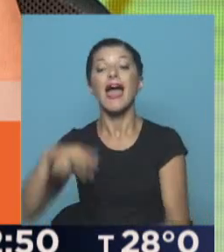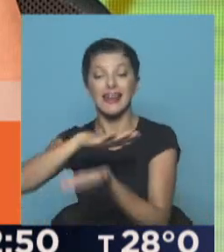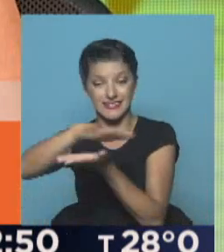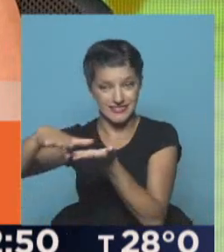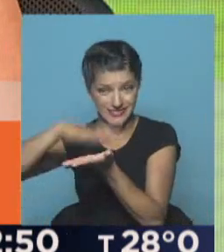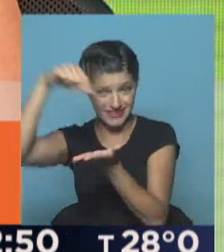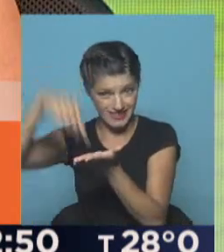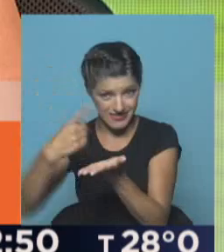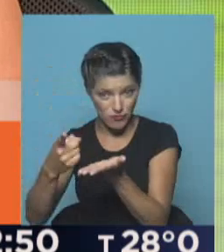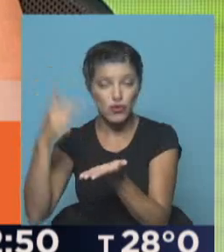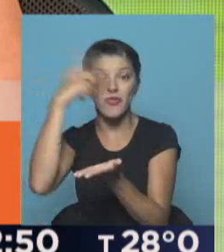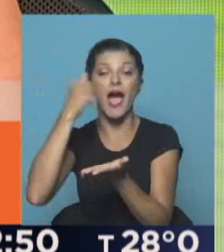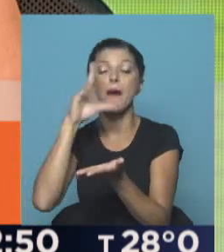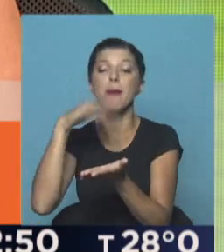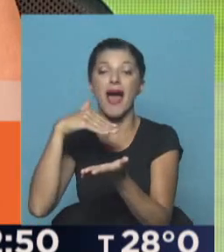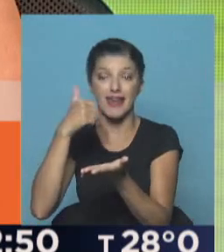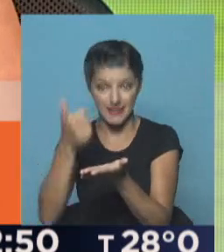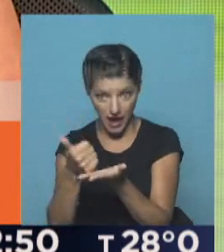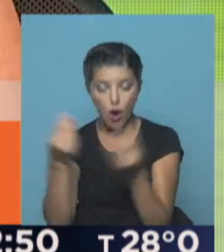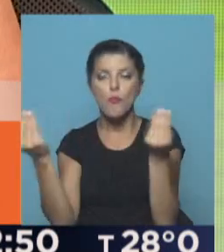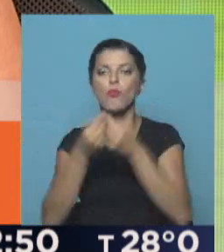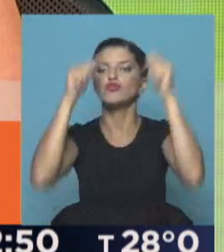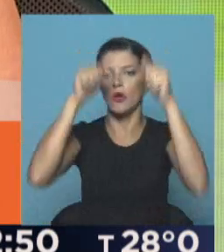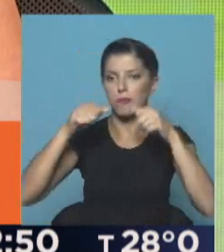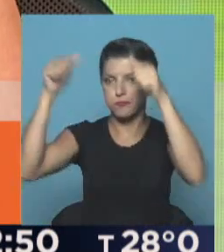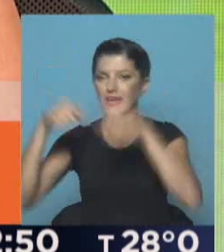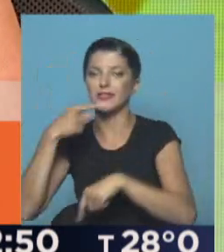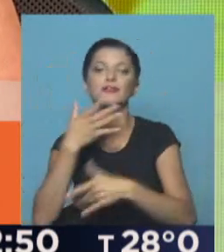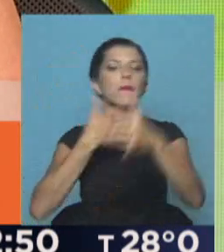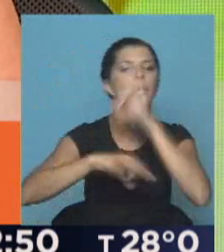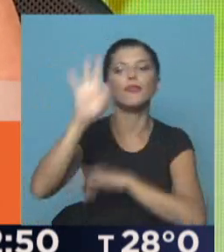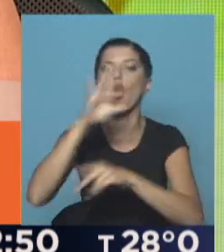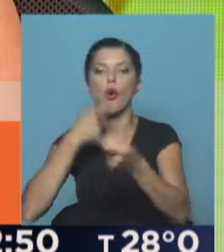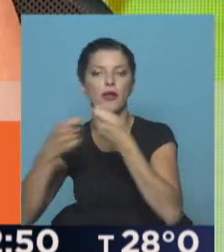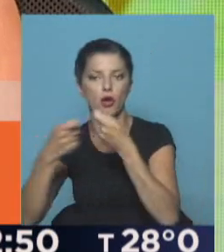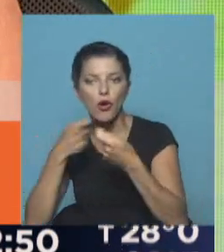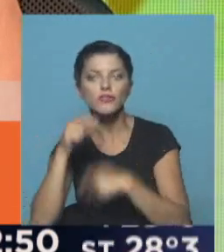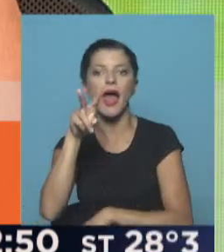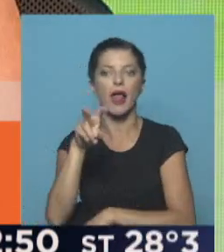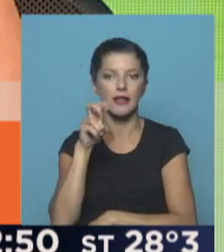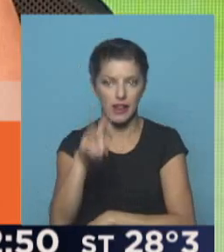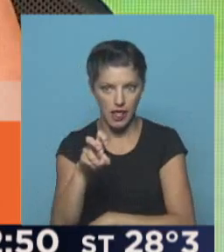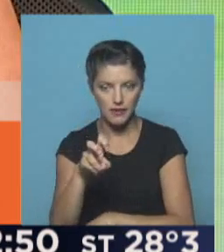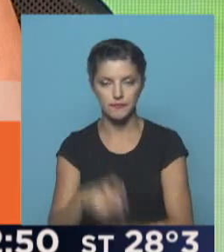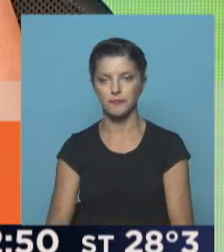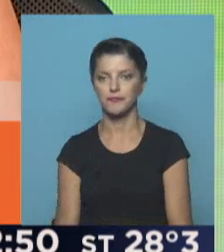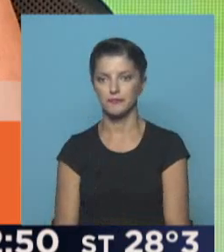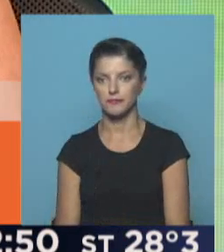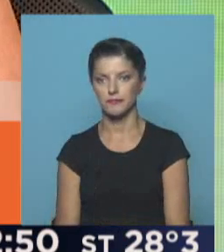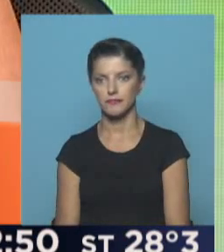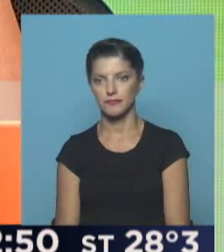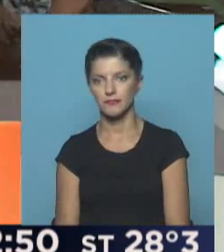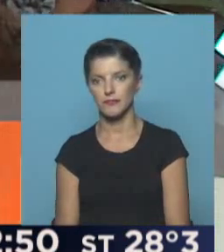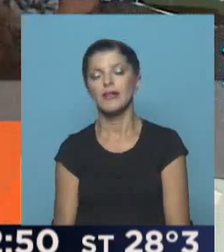Habana, pero absolutamente todo, está lleno de letreros, se vende o se negocia para alquiler. Sí, su gran esperanza,